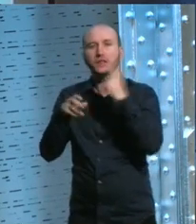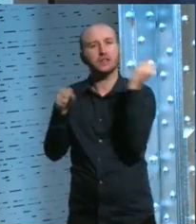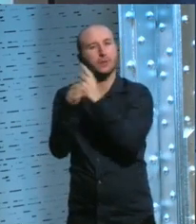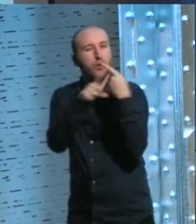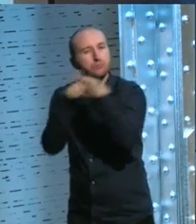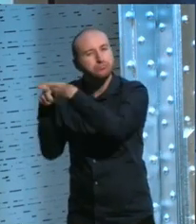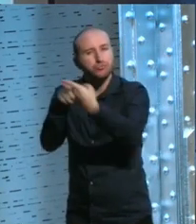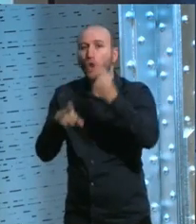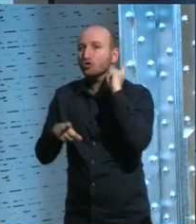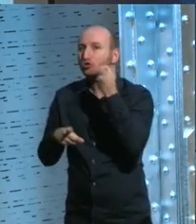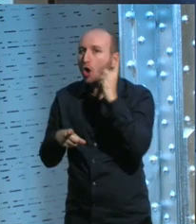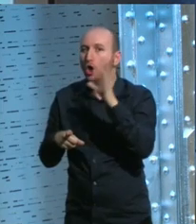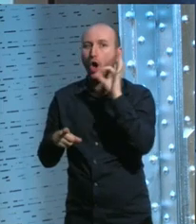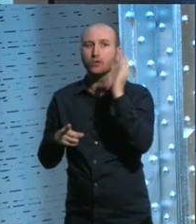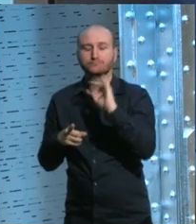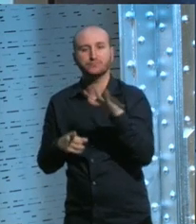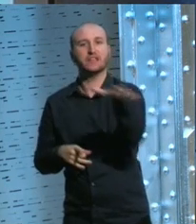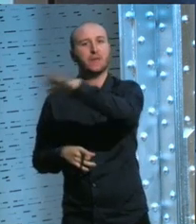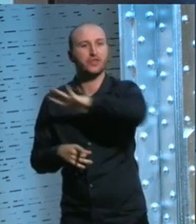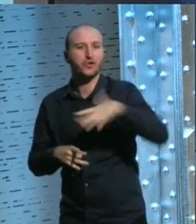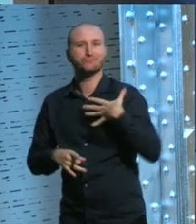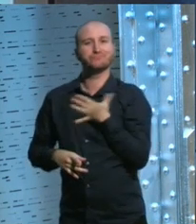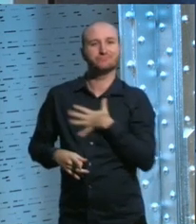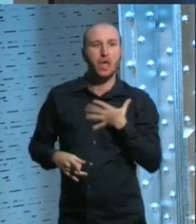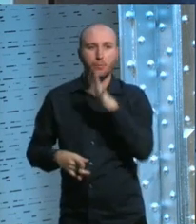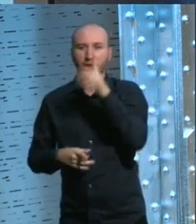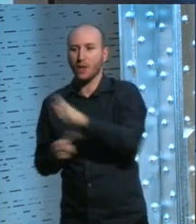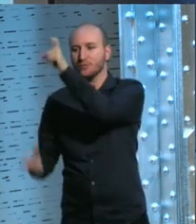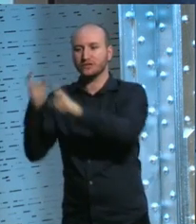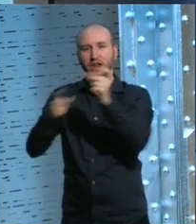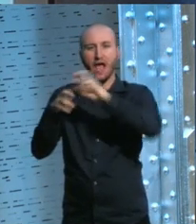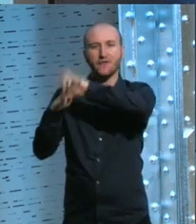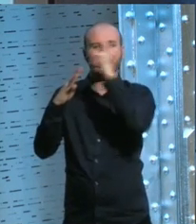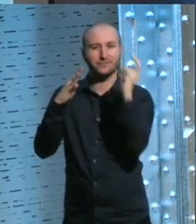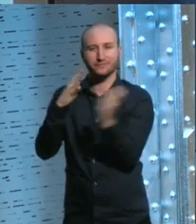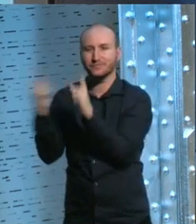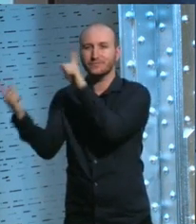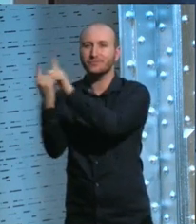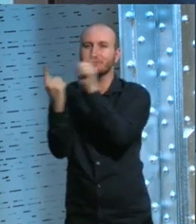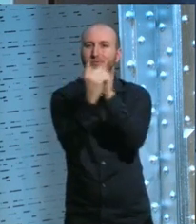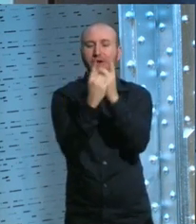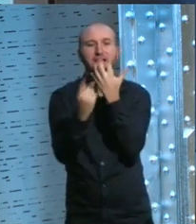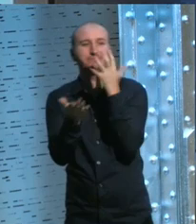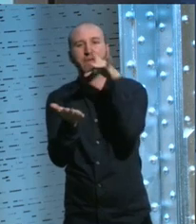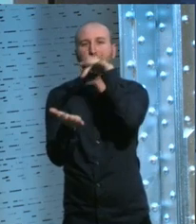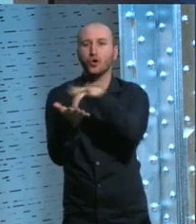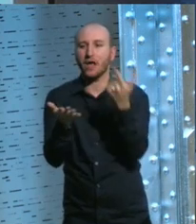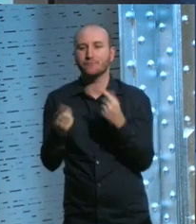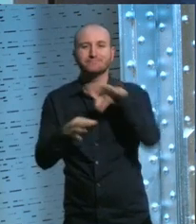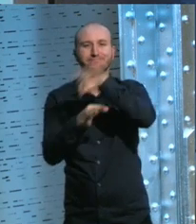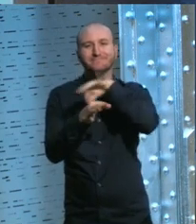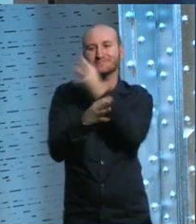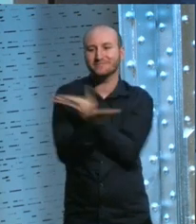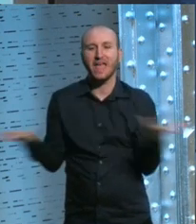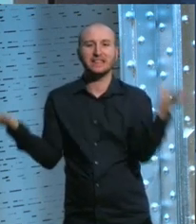Es decir, espacios amigables para que gente muy diversa estén juntos y cuando van a hacer un cafecito puedan intercambiar unos puntos de